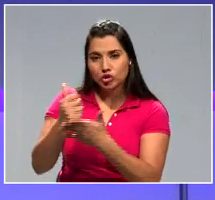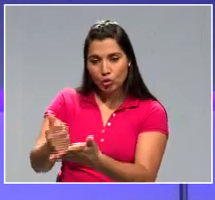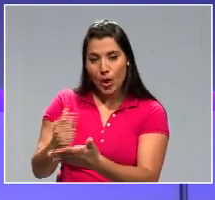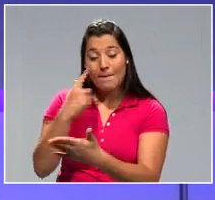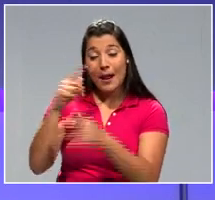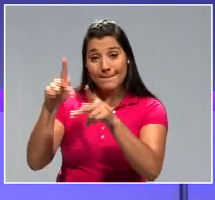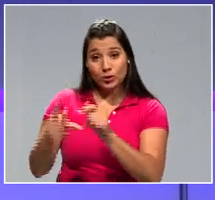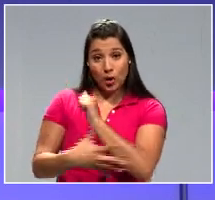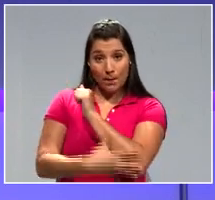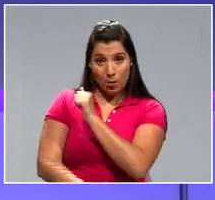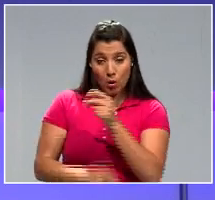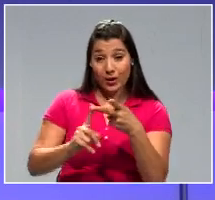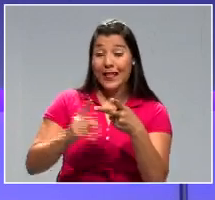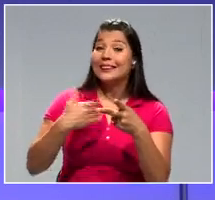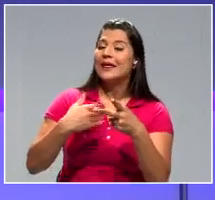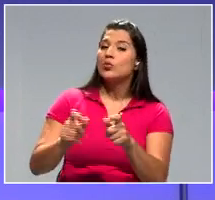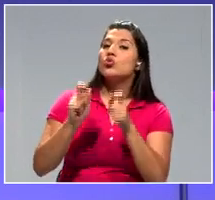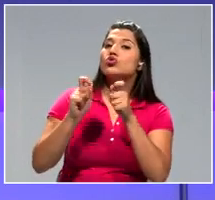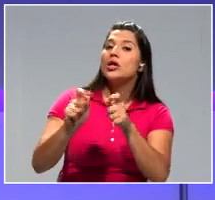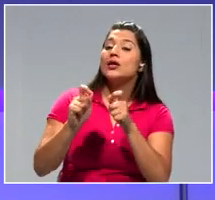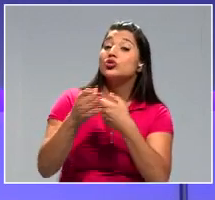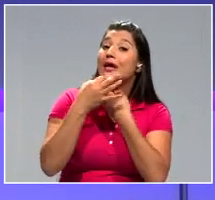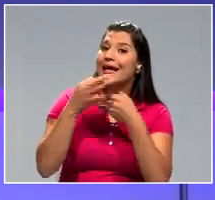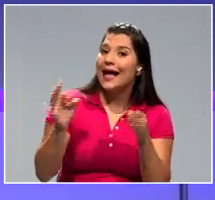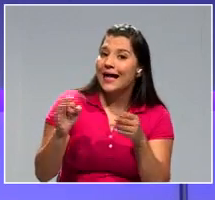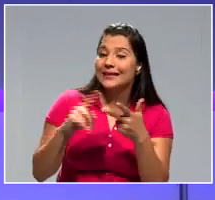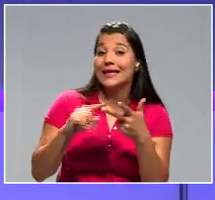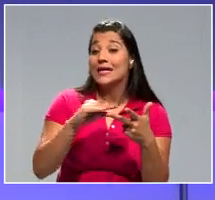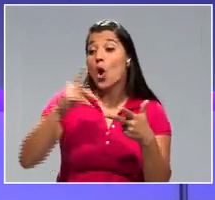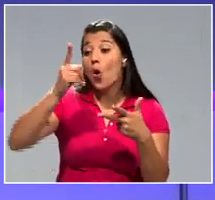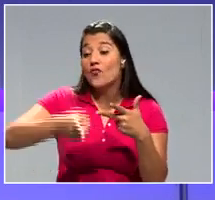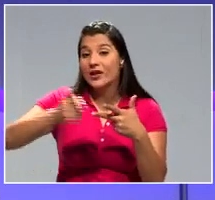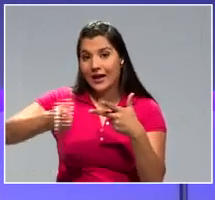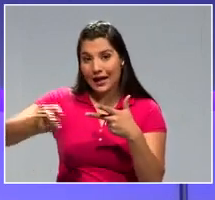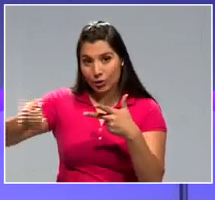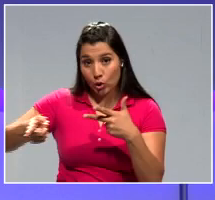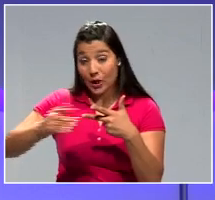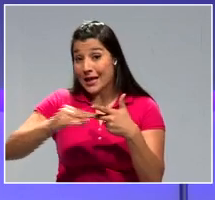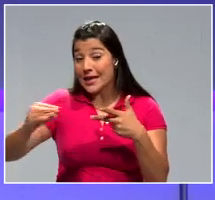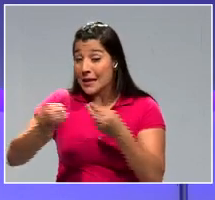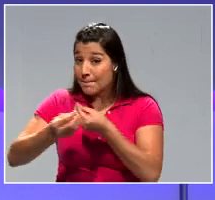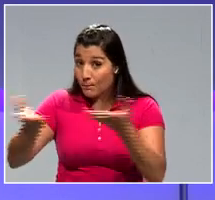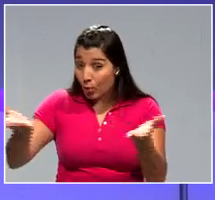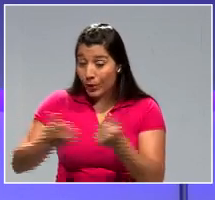universal de educación, educación gratuita y obligatoria y pública